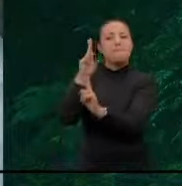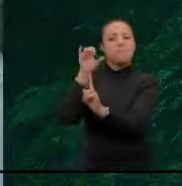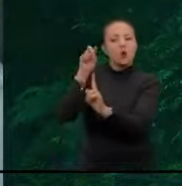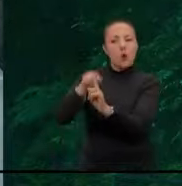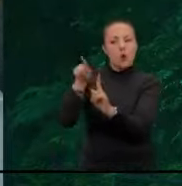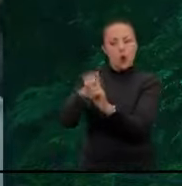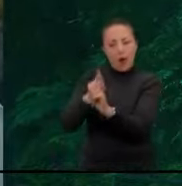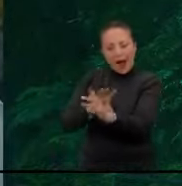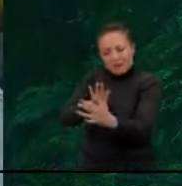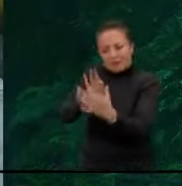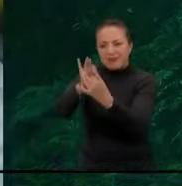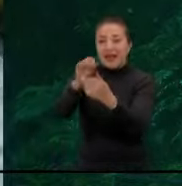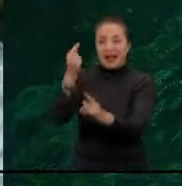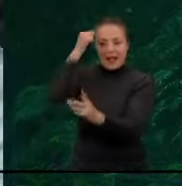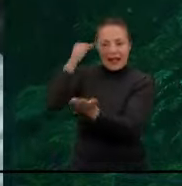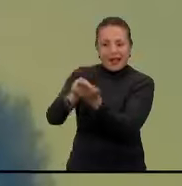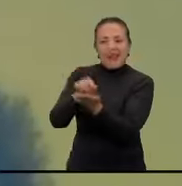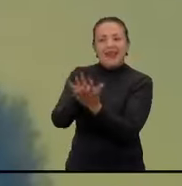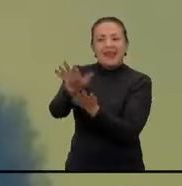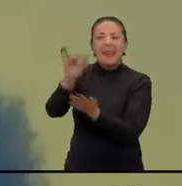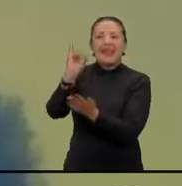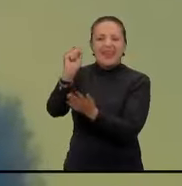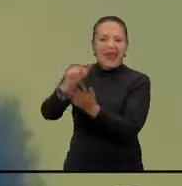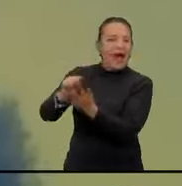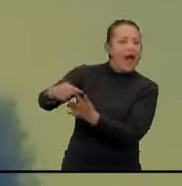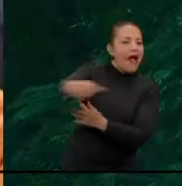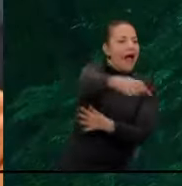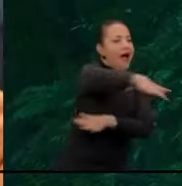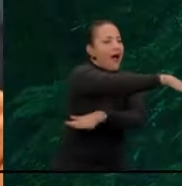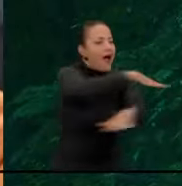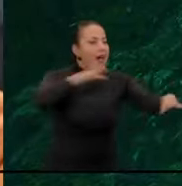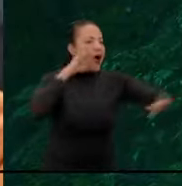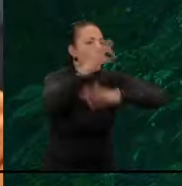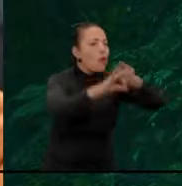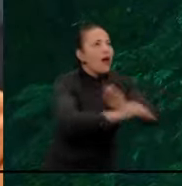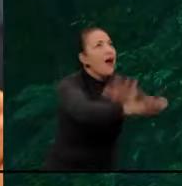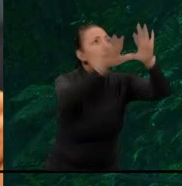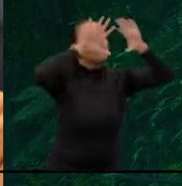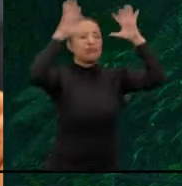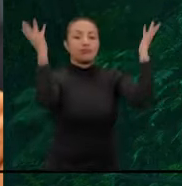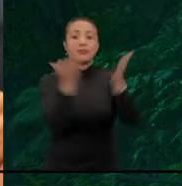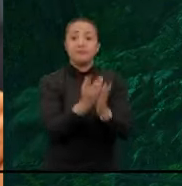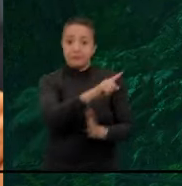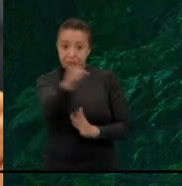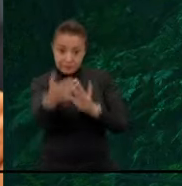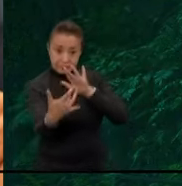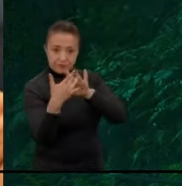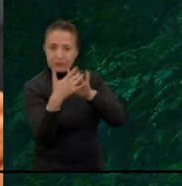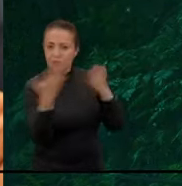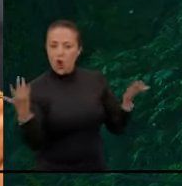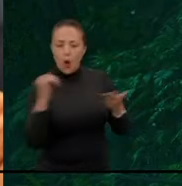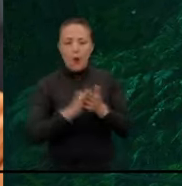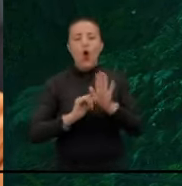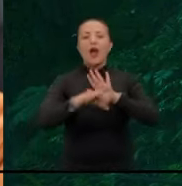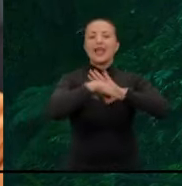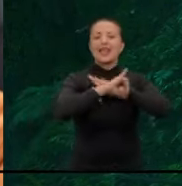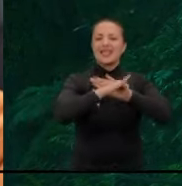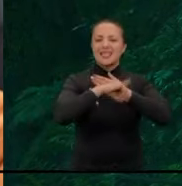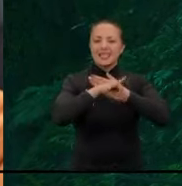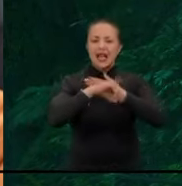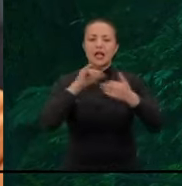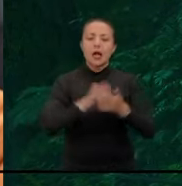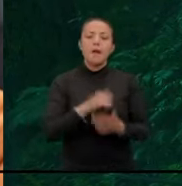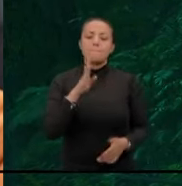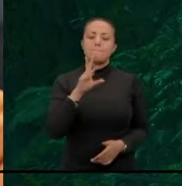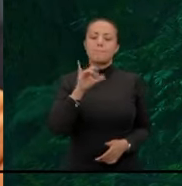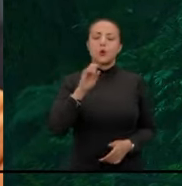inteligencia artificial y el cuidado del planeta. Para los que quieran contactarme, me pueden encontrar en Instagram como bruno.ambiental